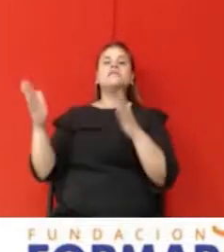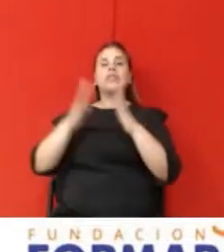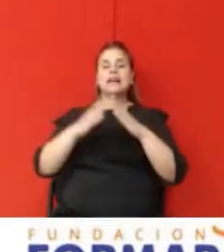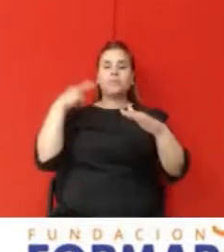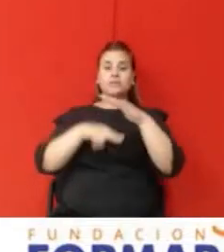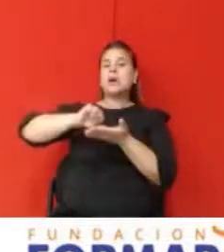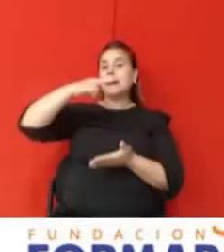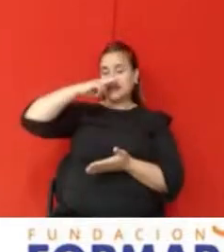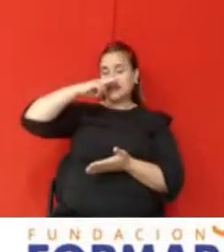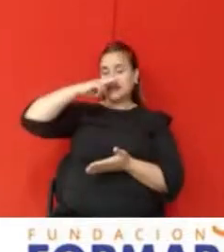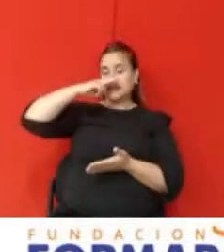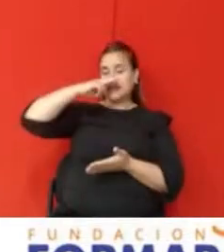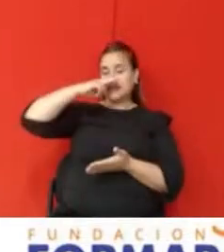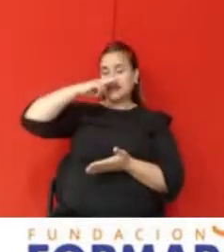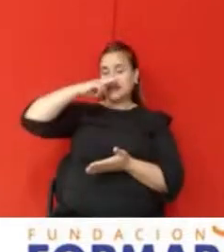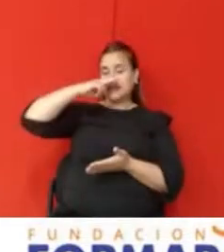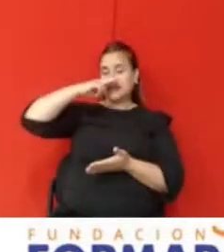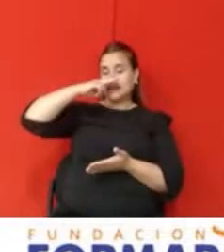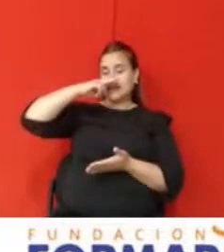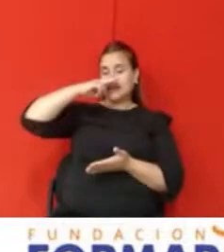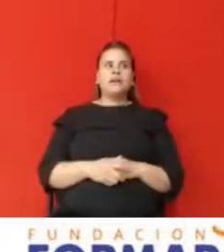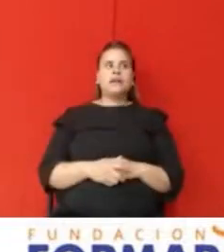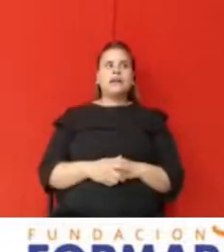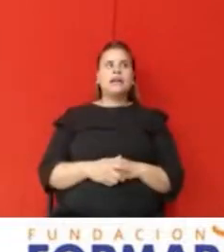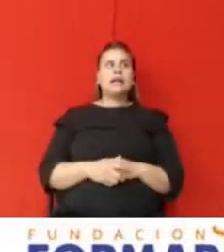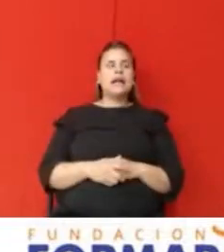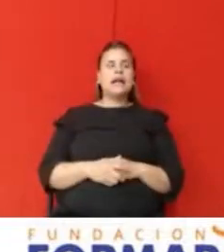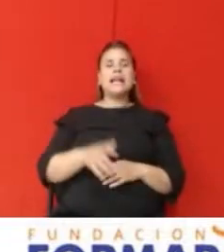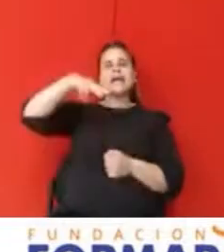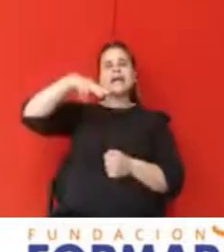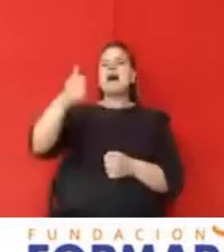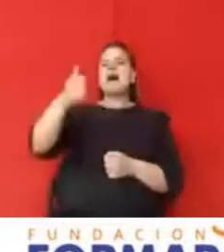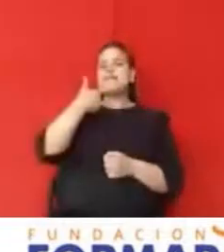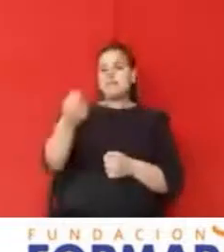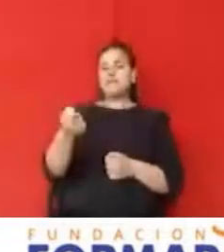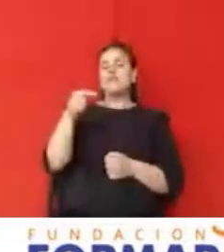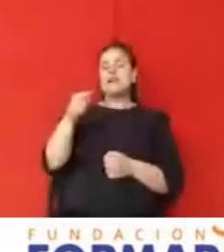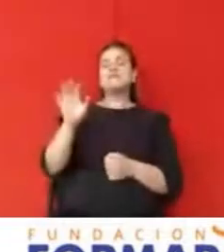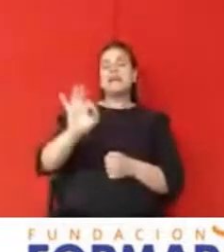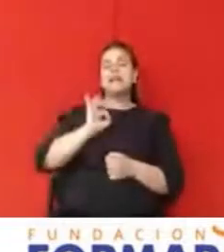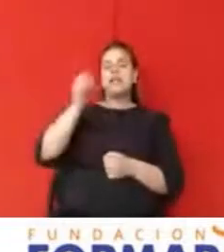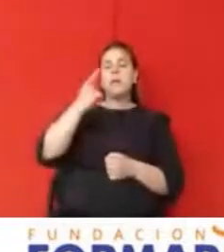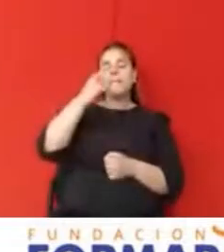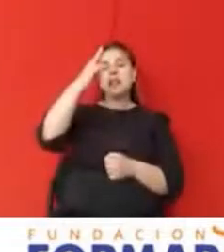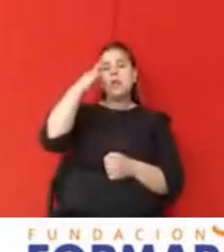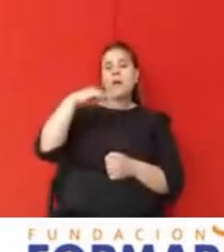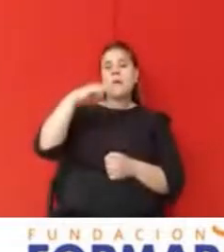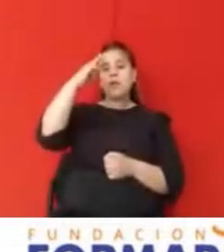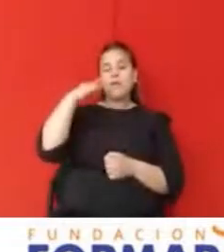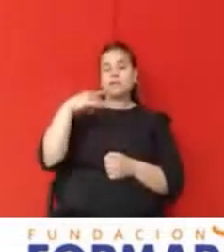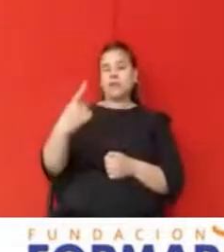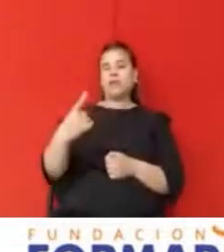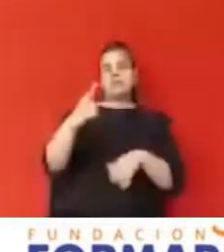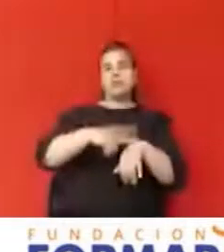Casa, la suya, del año 91. Fíjense que tardó bastante tiempo, ¿no? Desde el